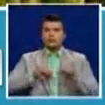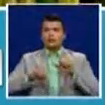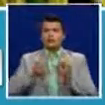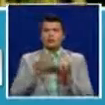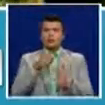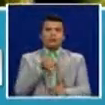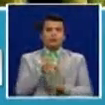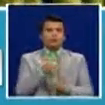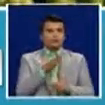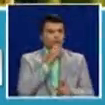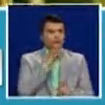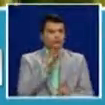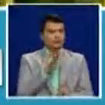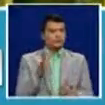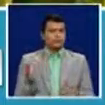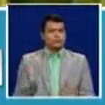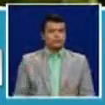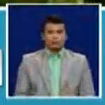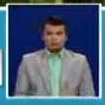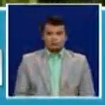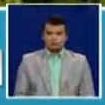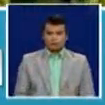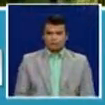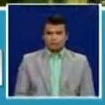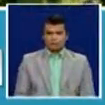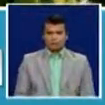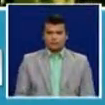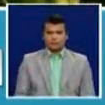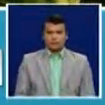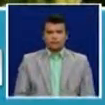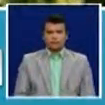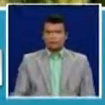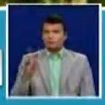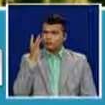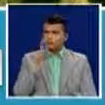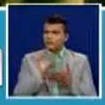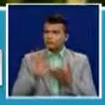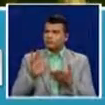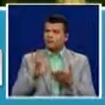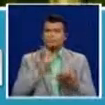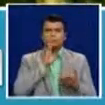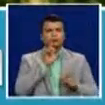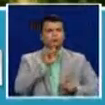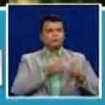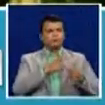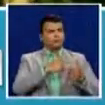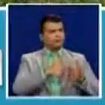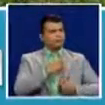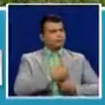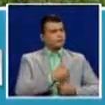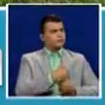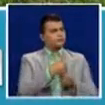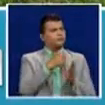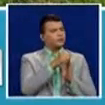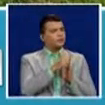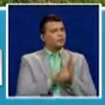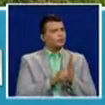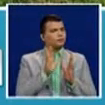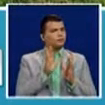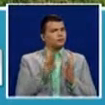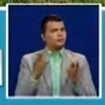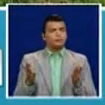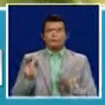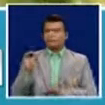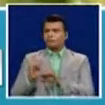sin nada. Con la agroecología. Exacto, el fruto de la tierra. ¿Quiénes te acompañan en el programa? Bueno, en el programa contamos con